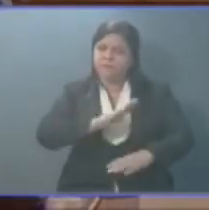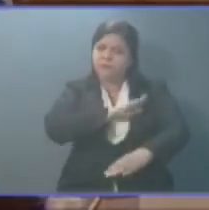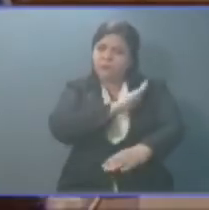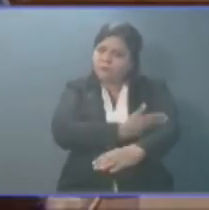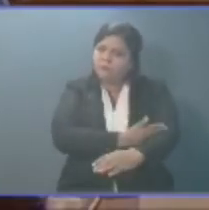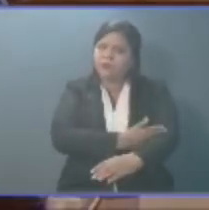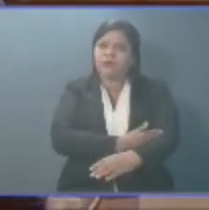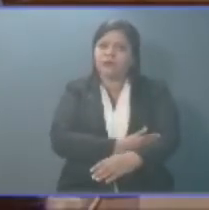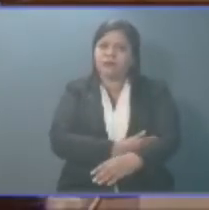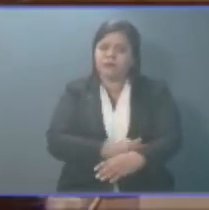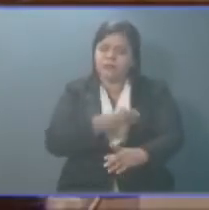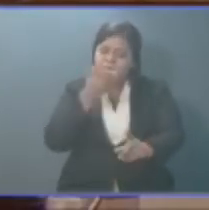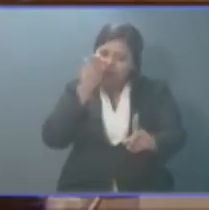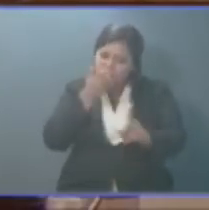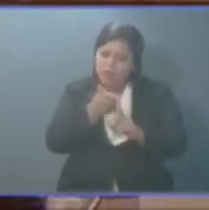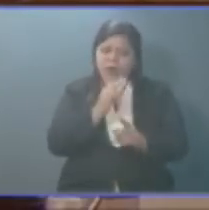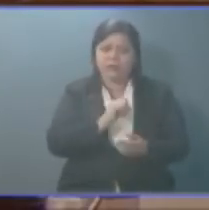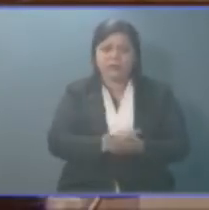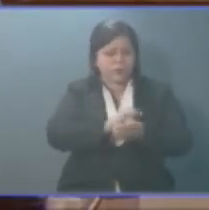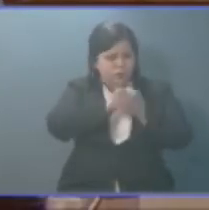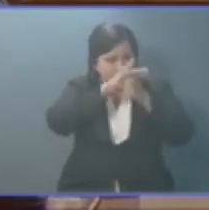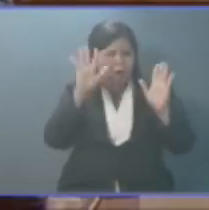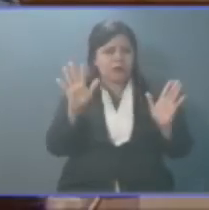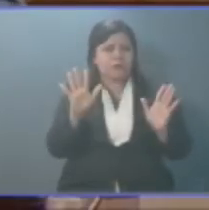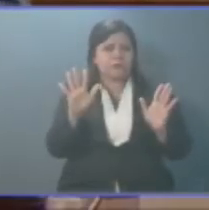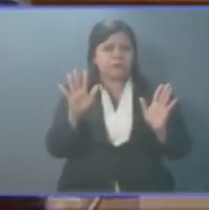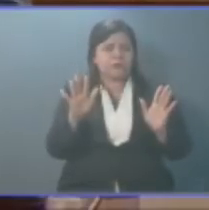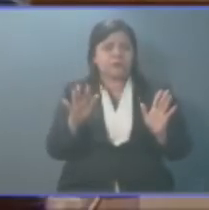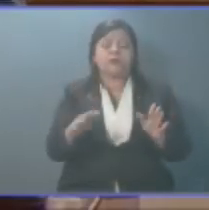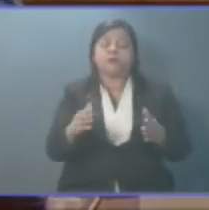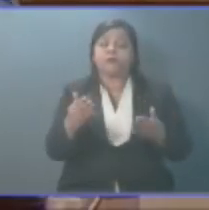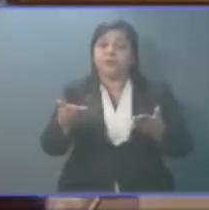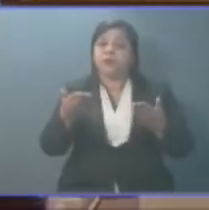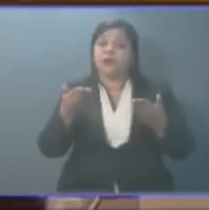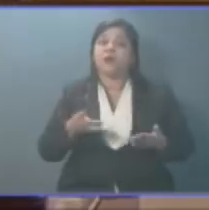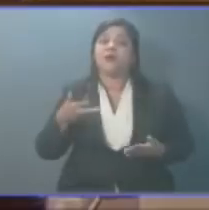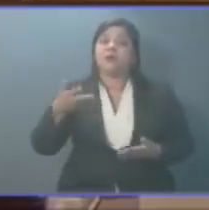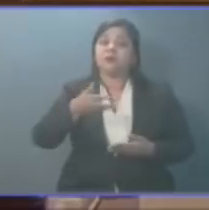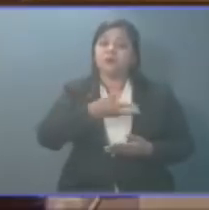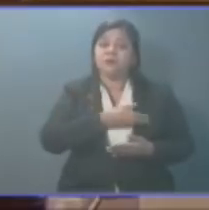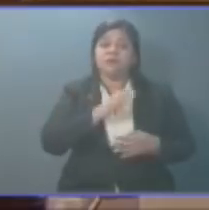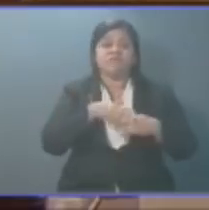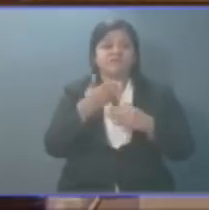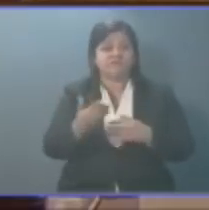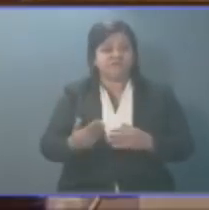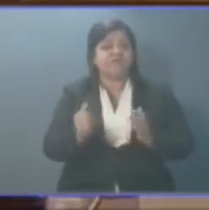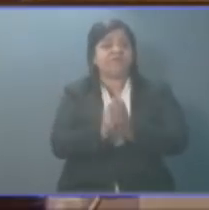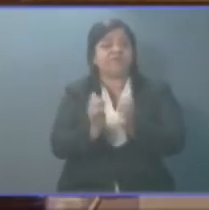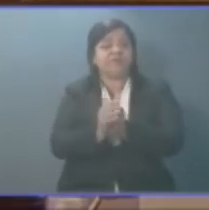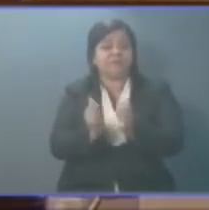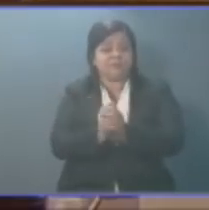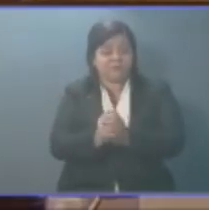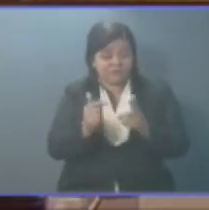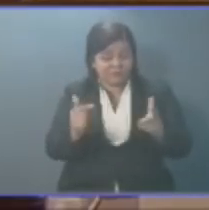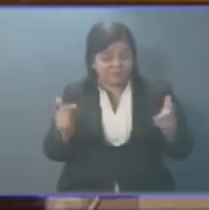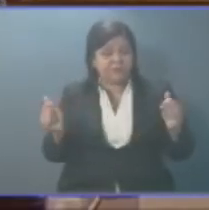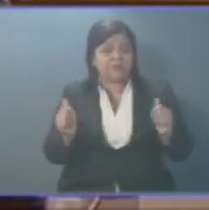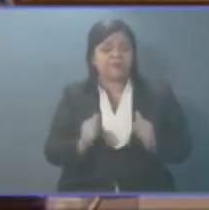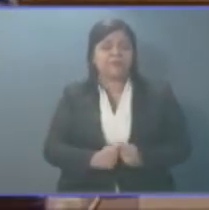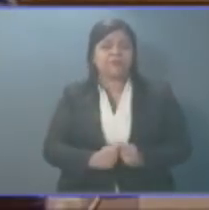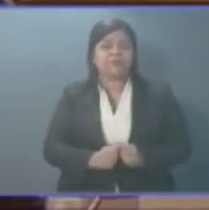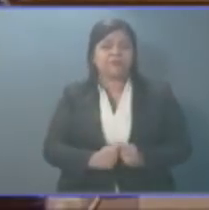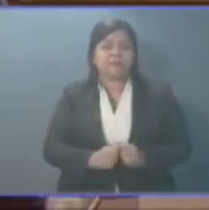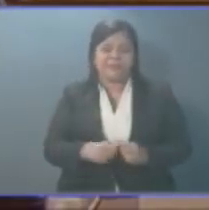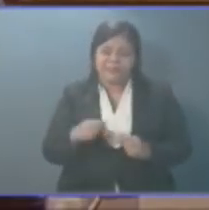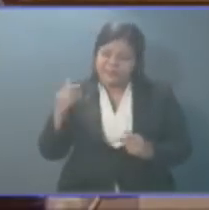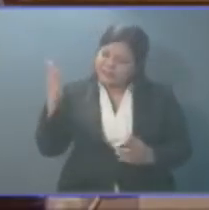de forma directa y contundente, y esto nos ha traído repercusiones muy grandes y muy fuertes.